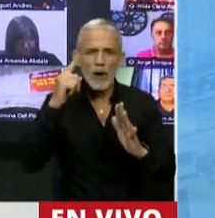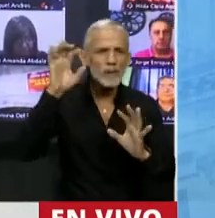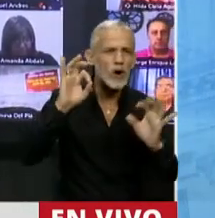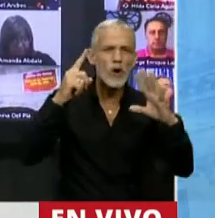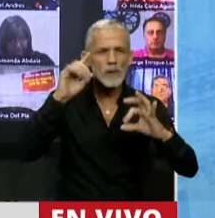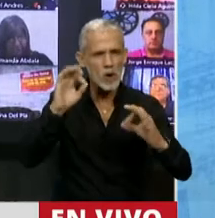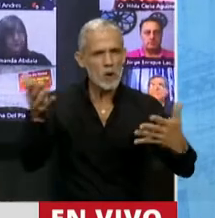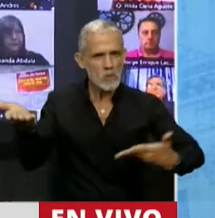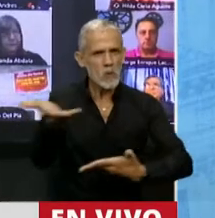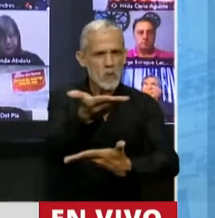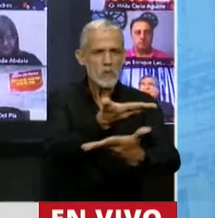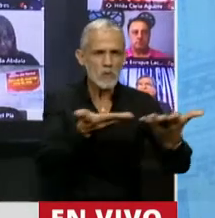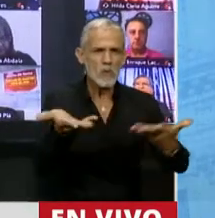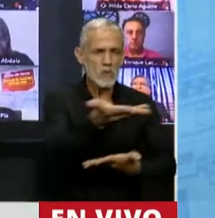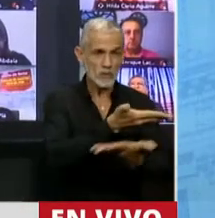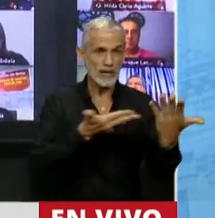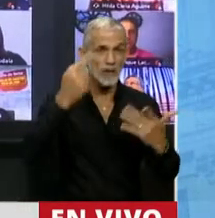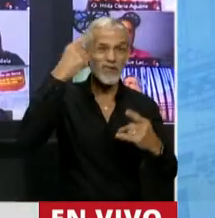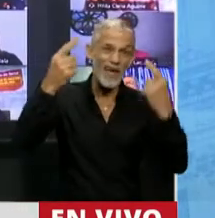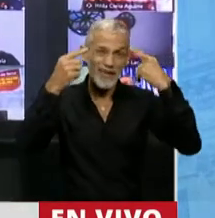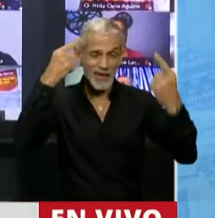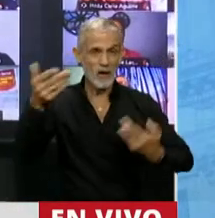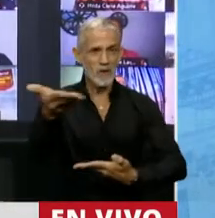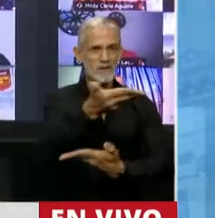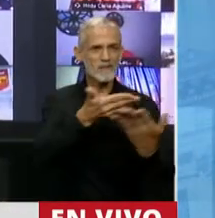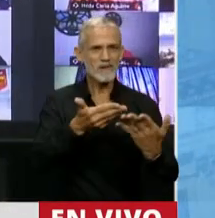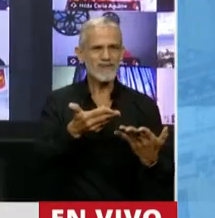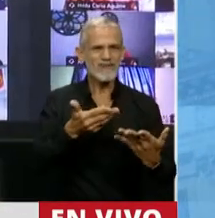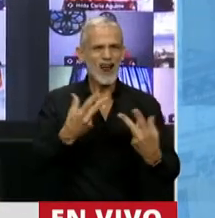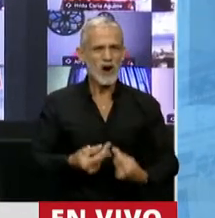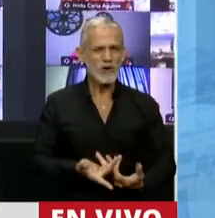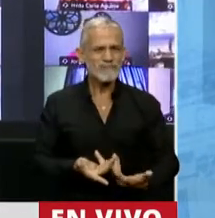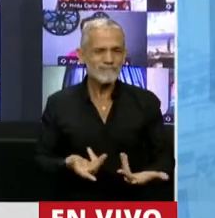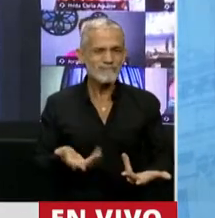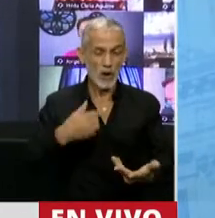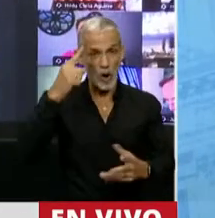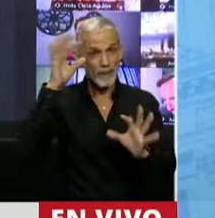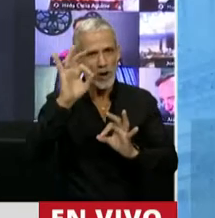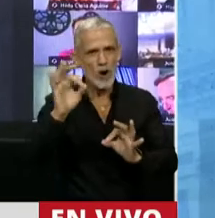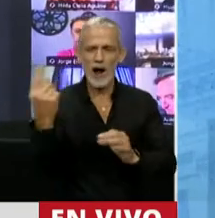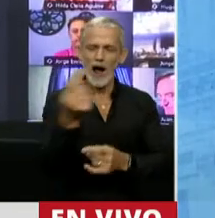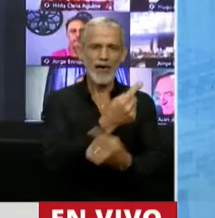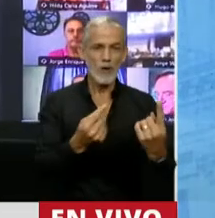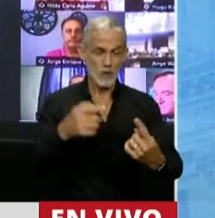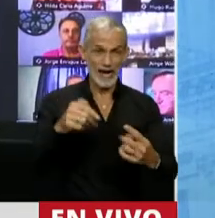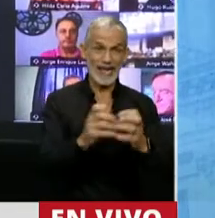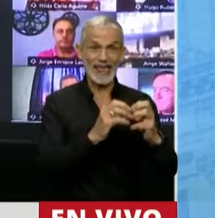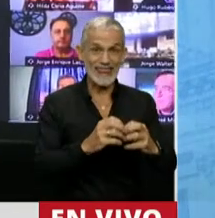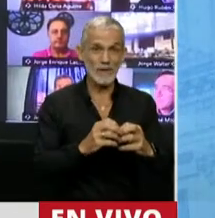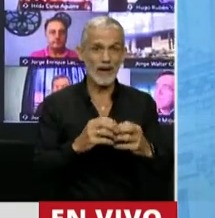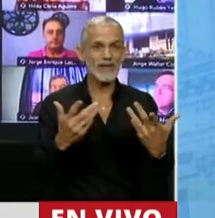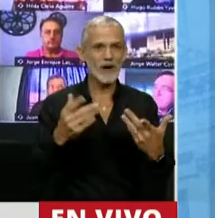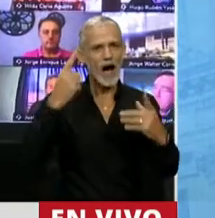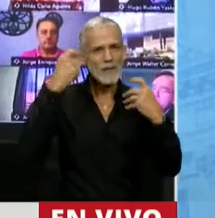voces, de que exista el intercambio de ideas, de que cada uno pueda expresar su opinión y sobre todo que este debate sea